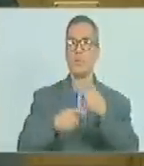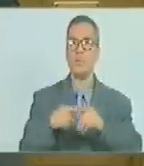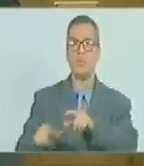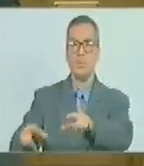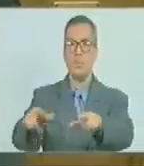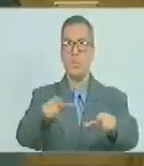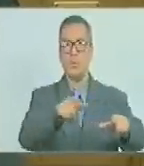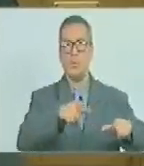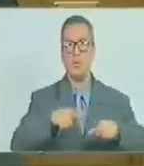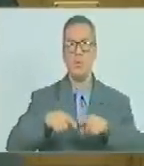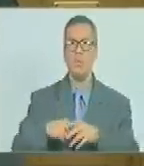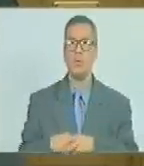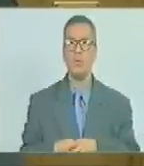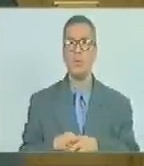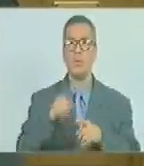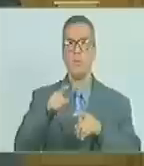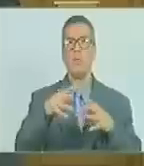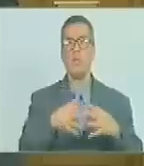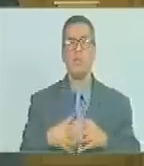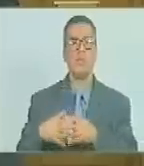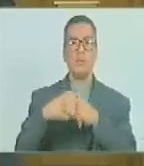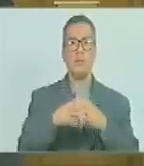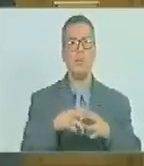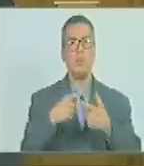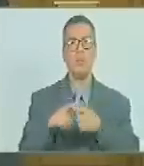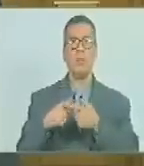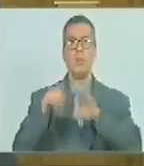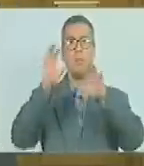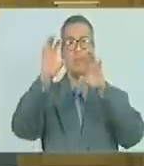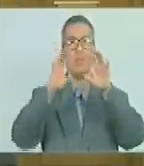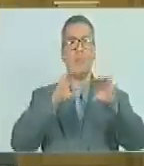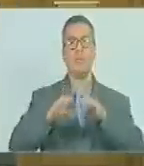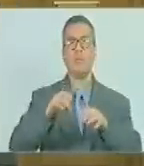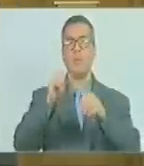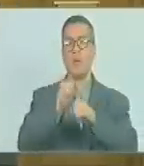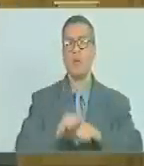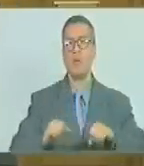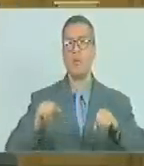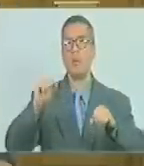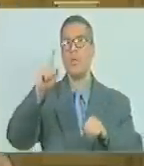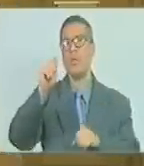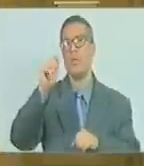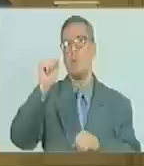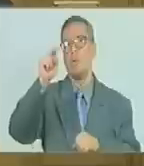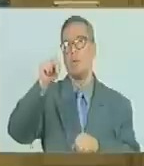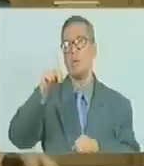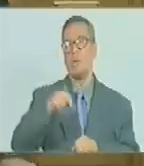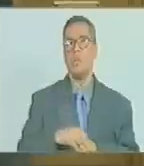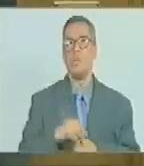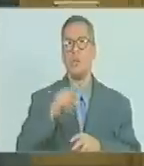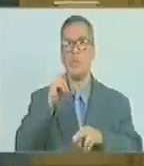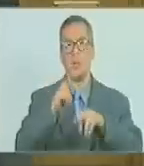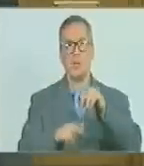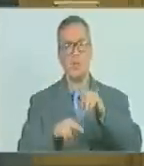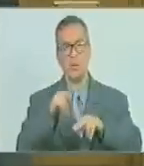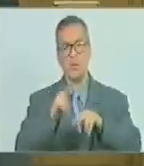escenario que los Estados Unidos y el resto de las naciones de la OTAN han